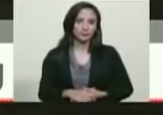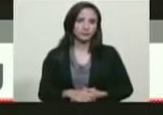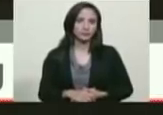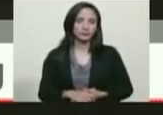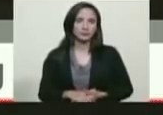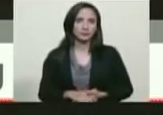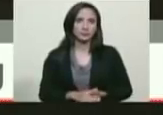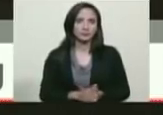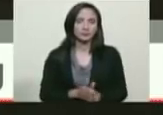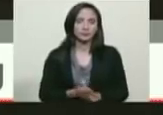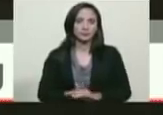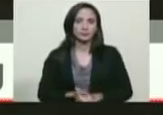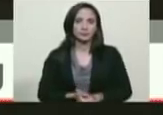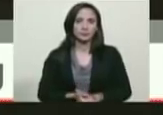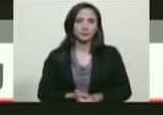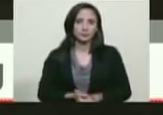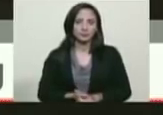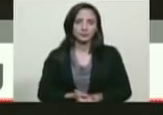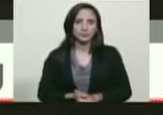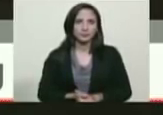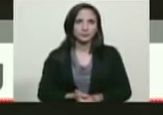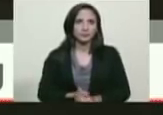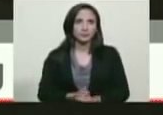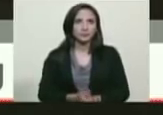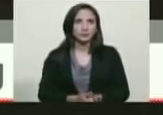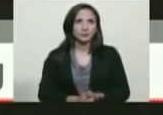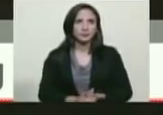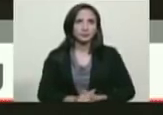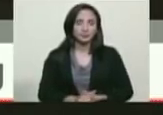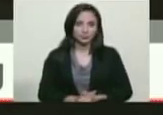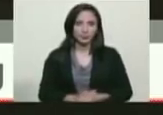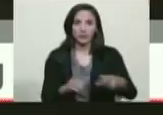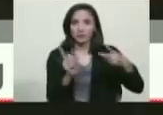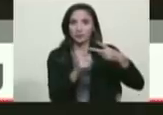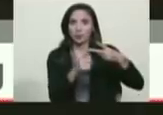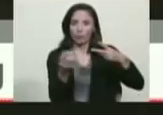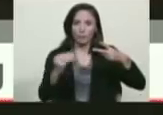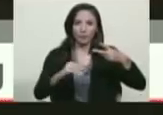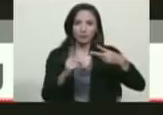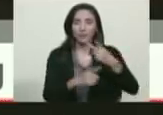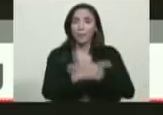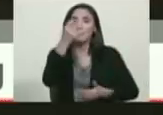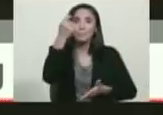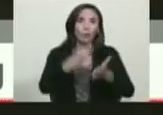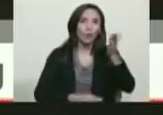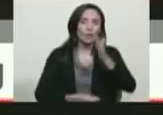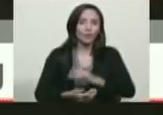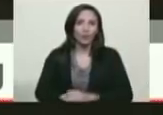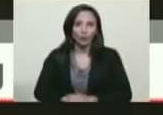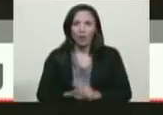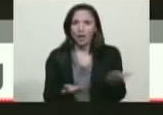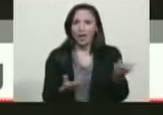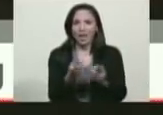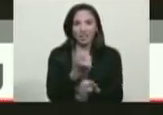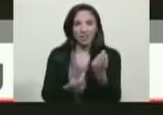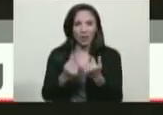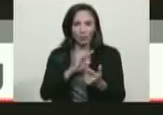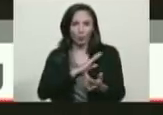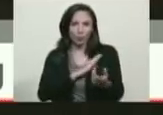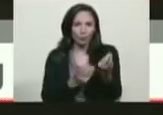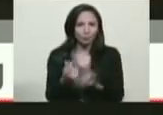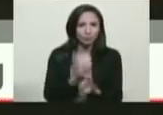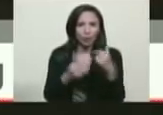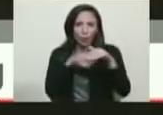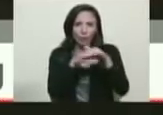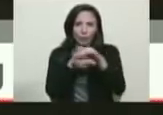Trocones, Rick Esser y Luis Urdaneta. Segundo, prohibición de enajenar y grabar bienes en su propiedad